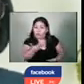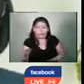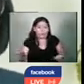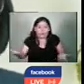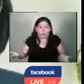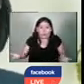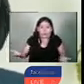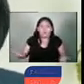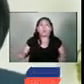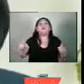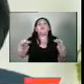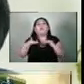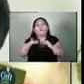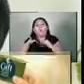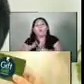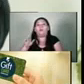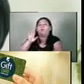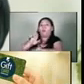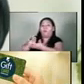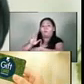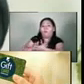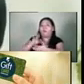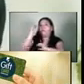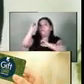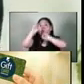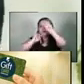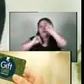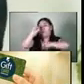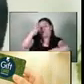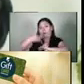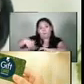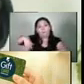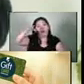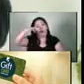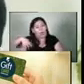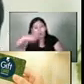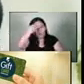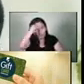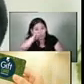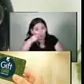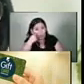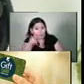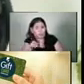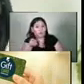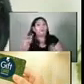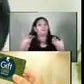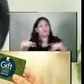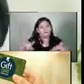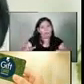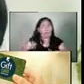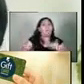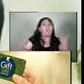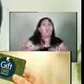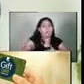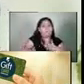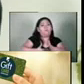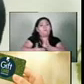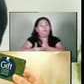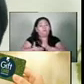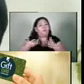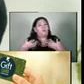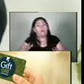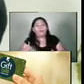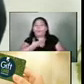y vamos a tener que comprar los productos navideños a precios más altos. Yo no sé si ustedes los han visto, pero ya están vendiendo productos